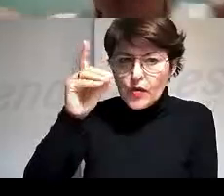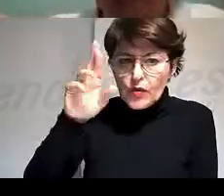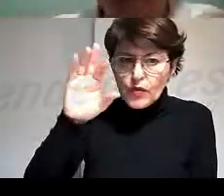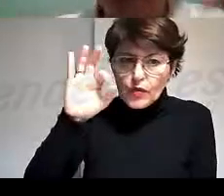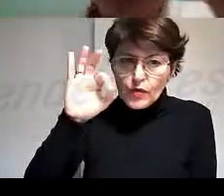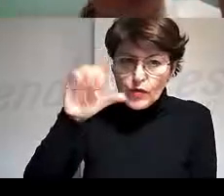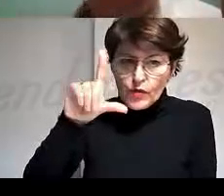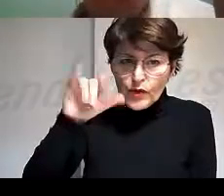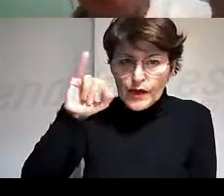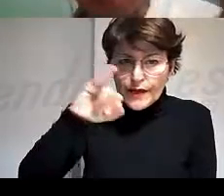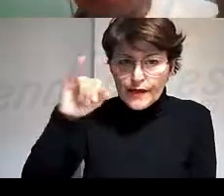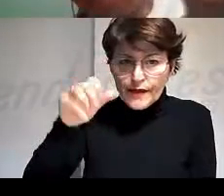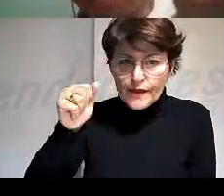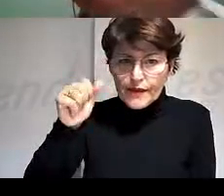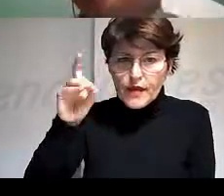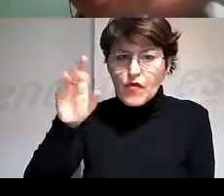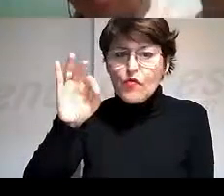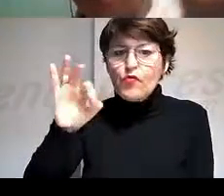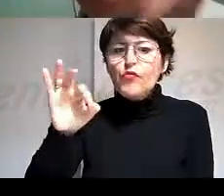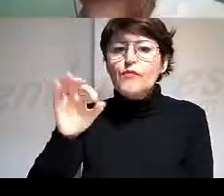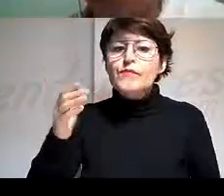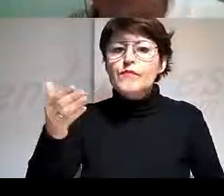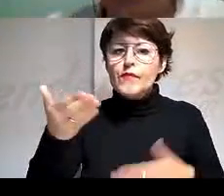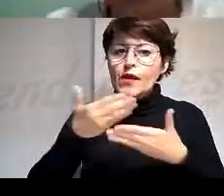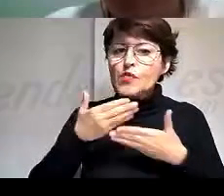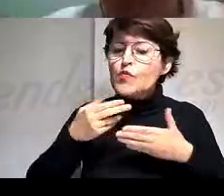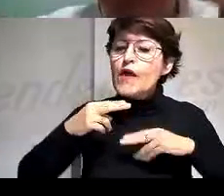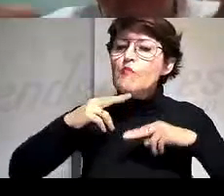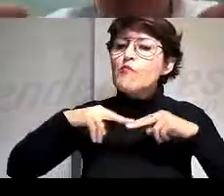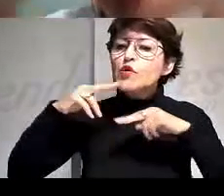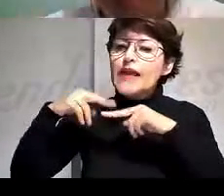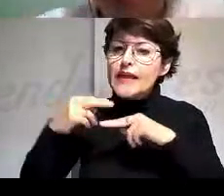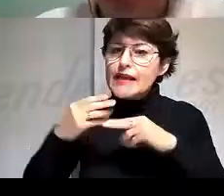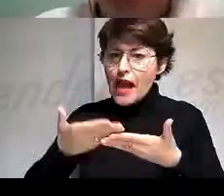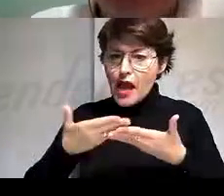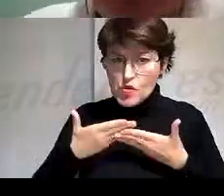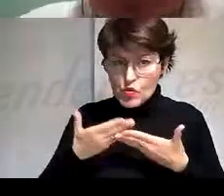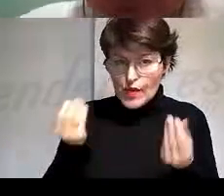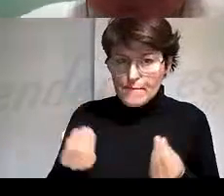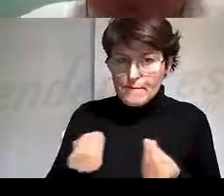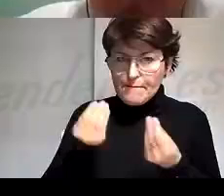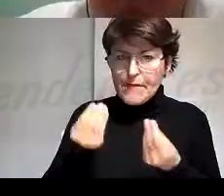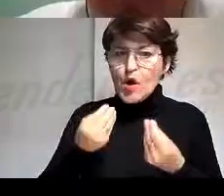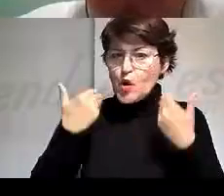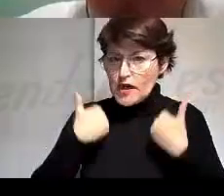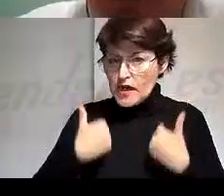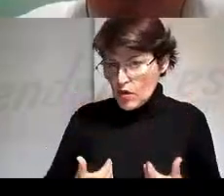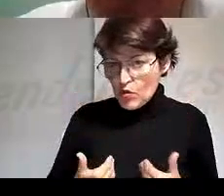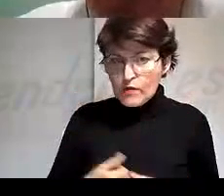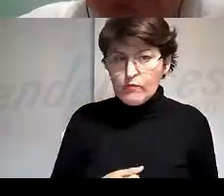que comentábamos, aquel acúmulo de ladrillitos, de aminoácidos, pues es la proteína como tal más abundante del cuerpo y